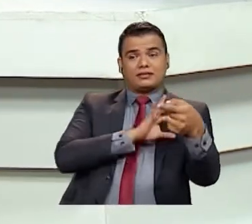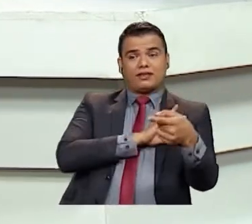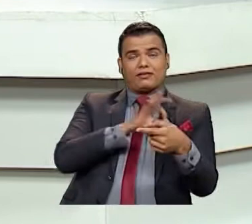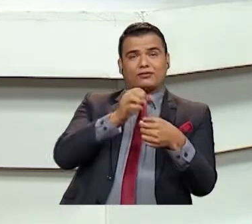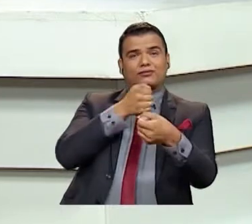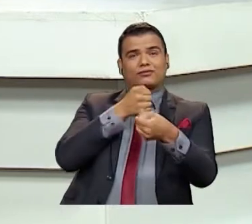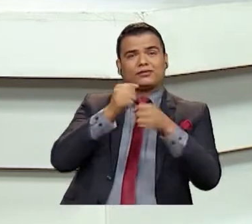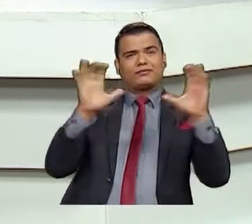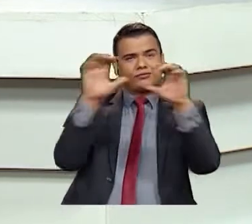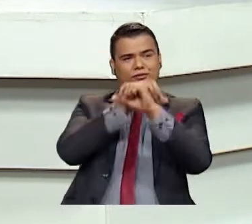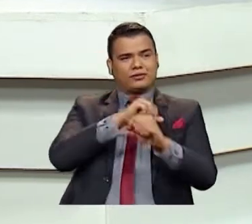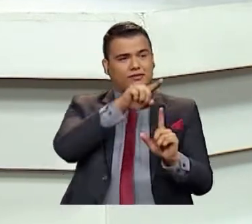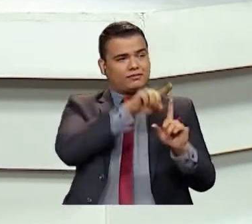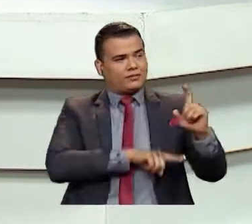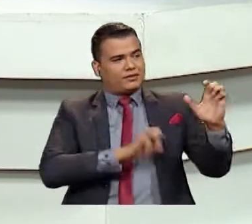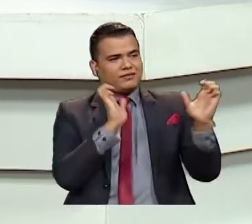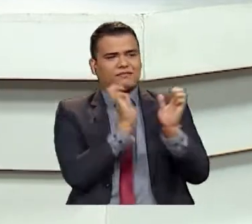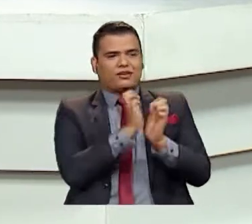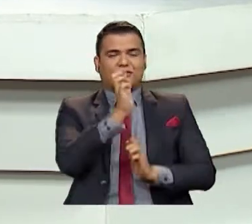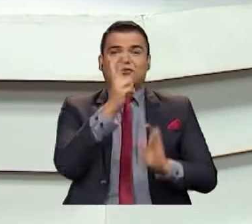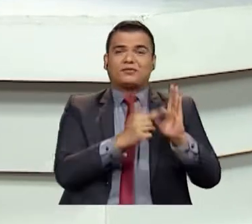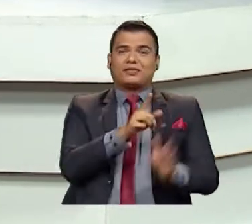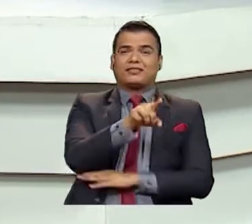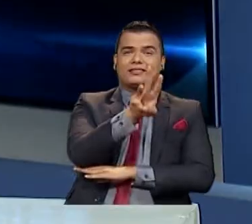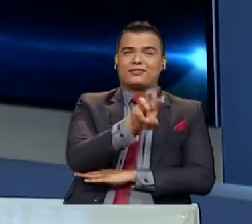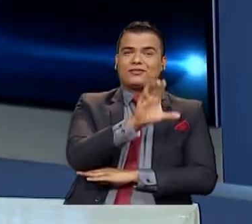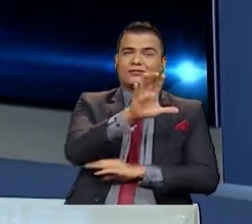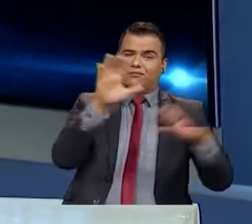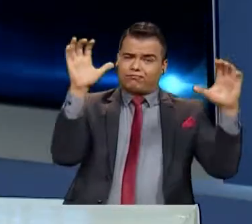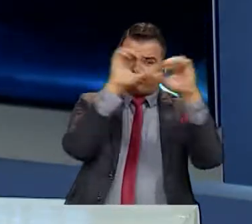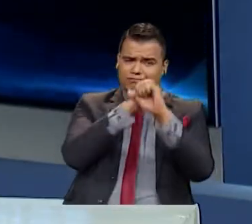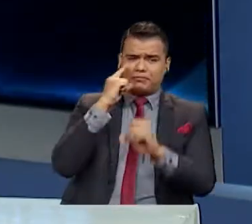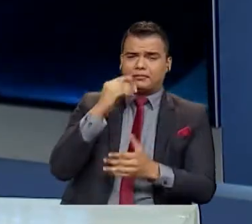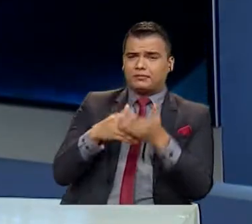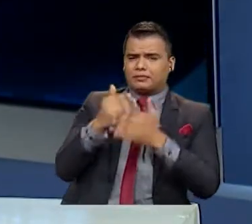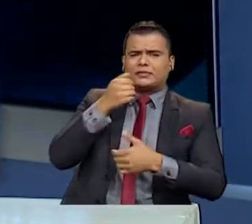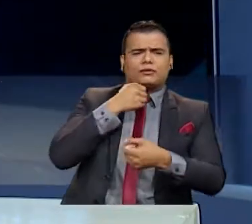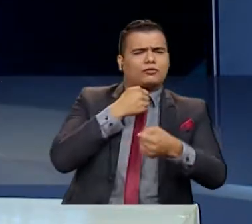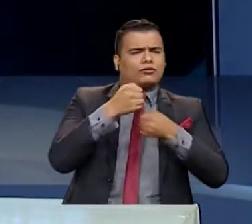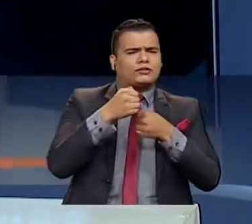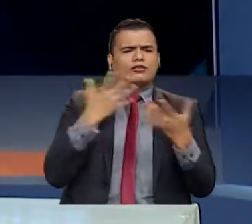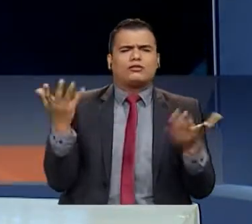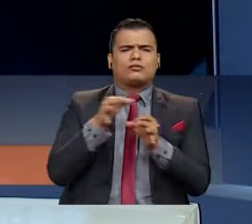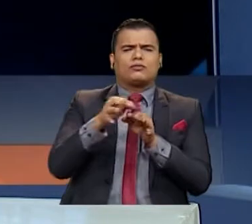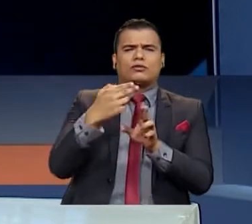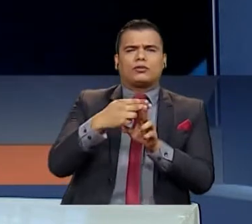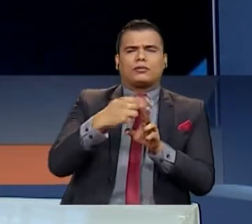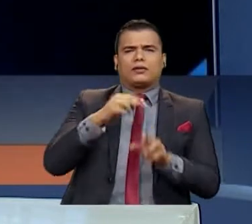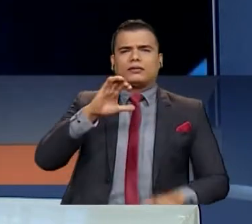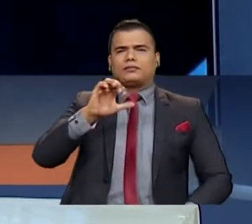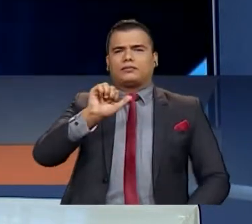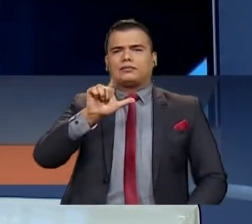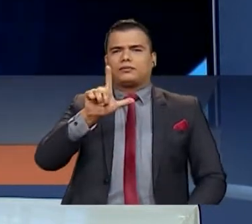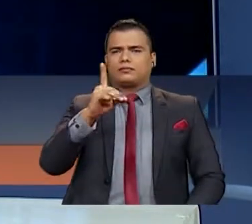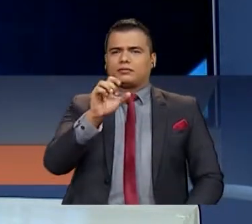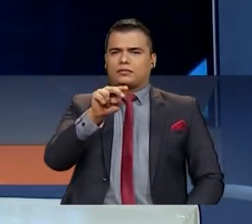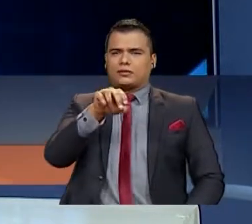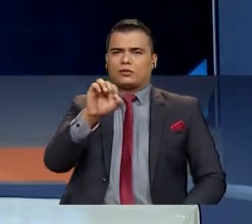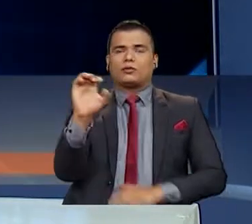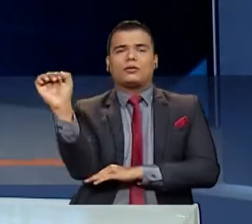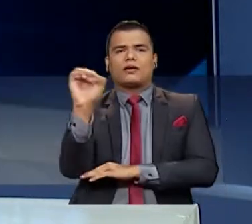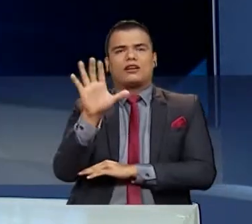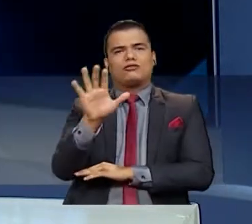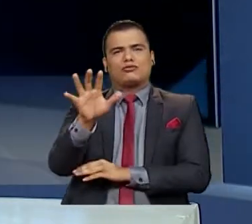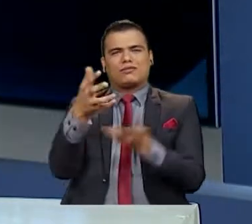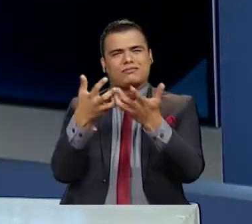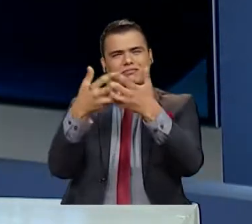nocturno de este mes de mayo de 2018. Efectivamente, Jaime. Abrimos con noticias en Caldono, Cauca, en donde fueron retenidos 4 automotores de la